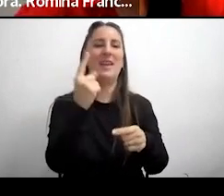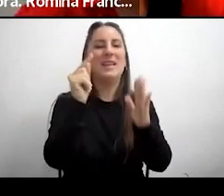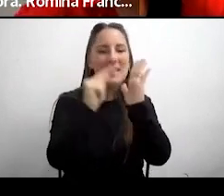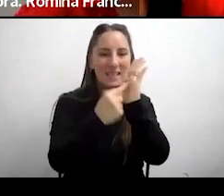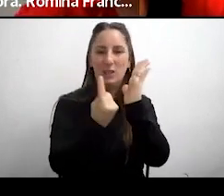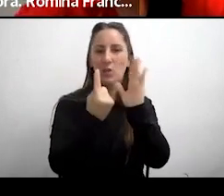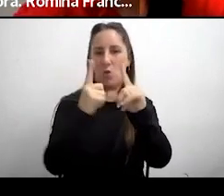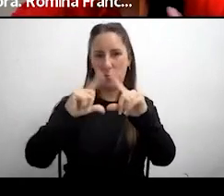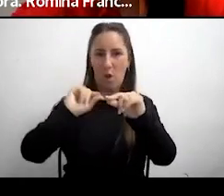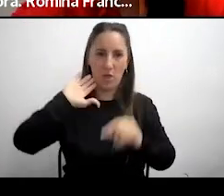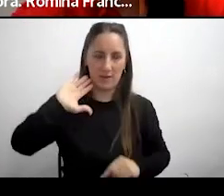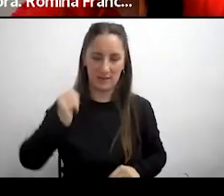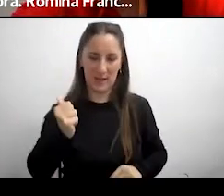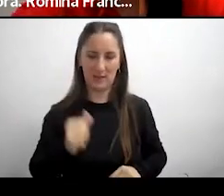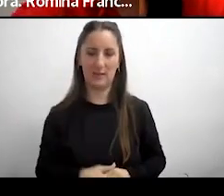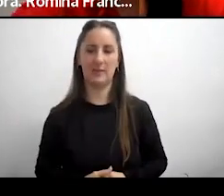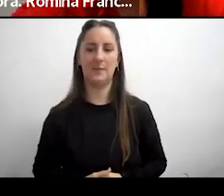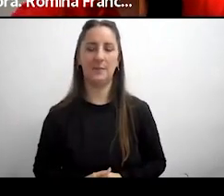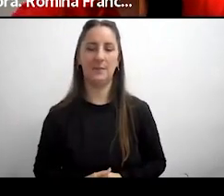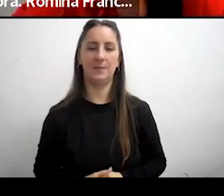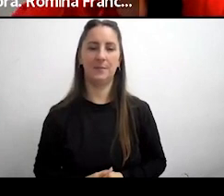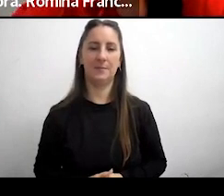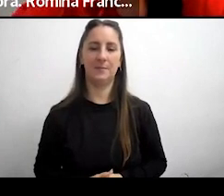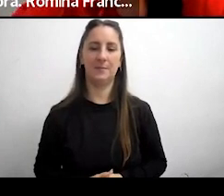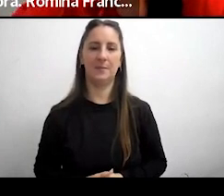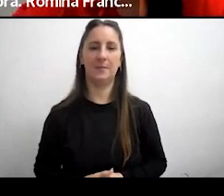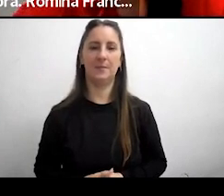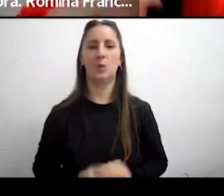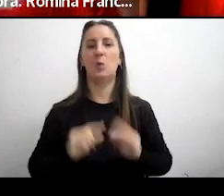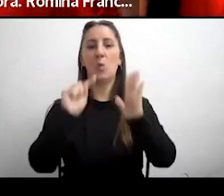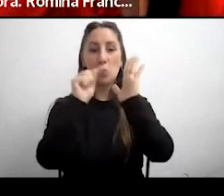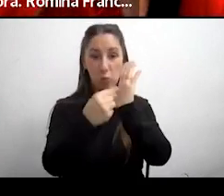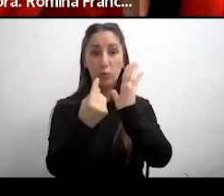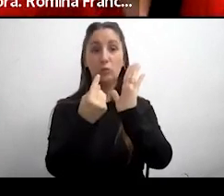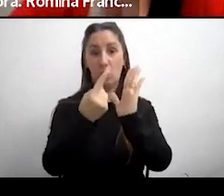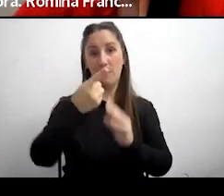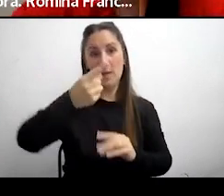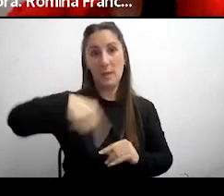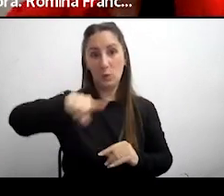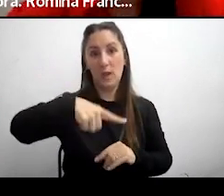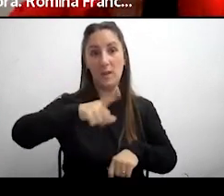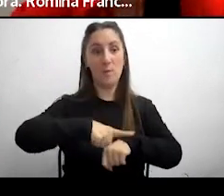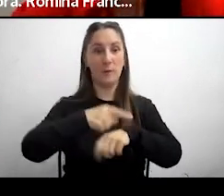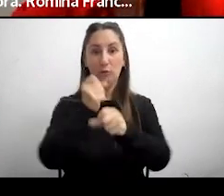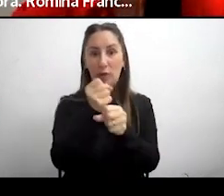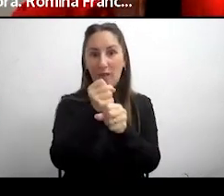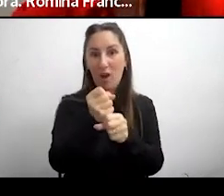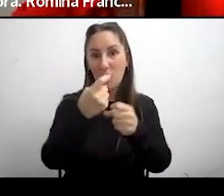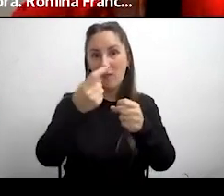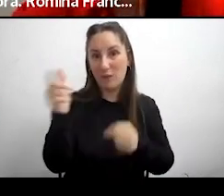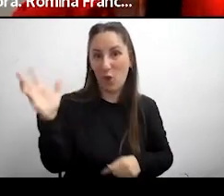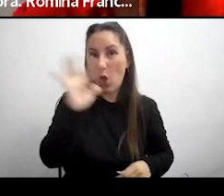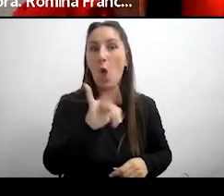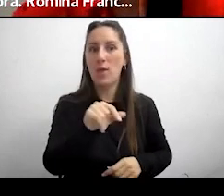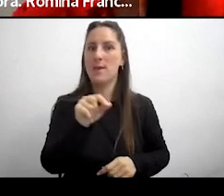16 y, digamos, es seguro un ítem que seguramente ustedes en la práctica profesional van a ver en